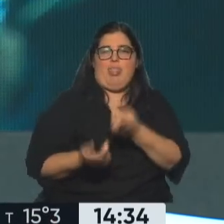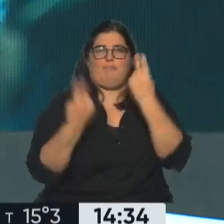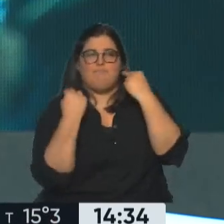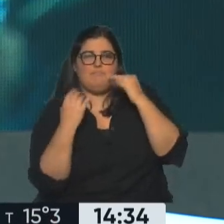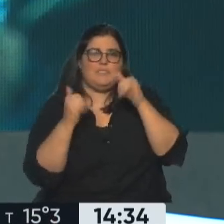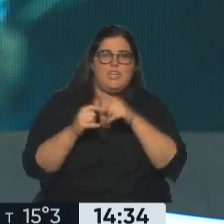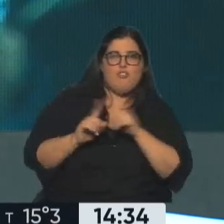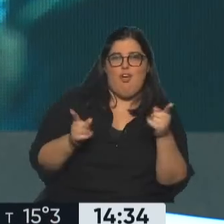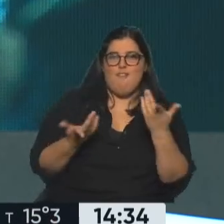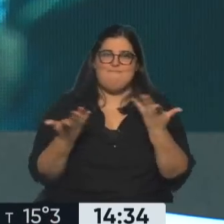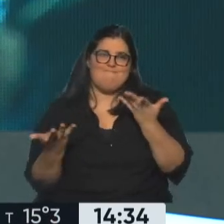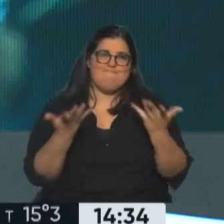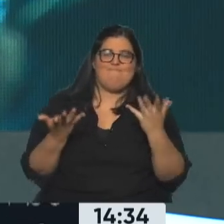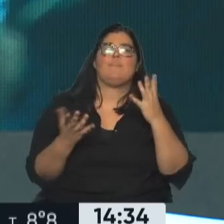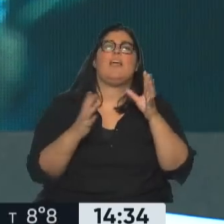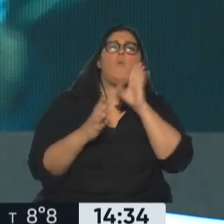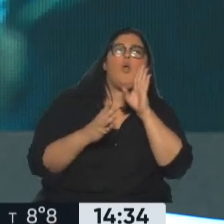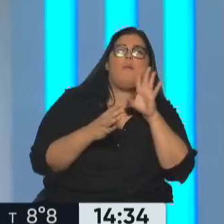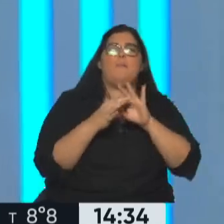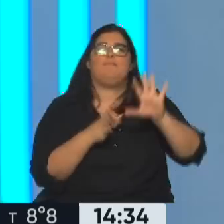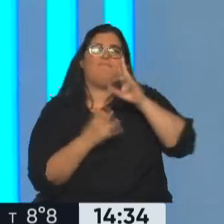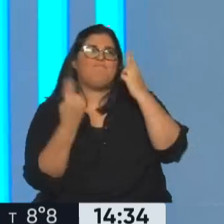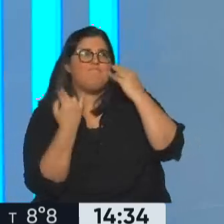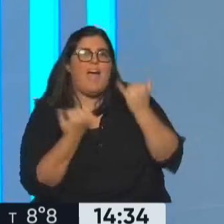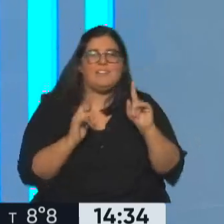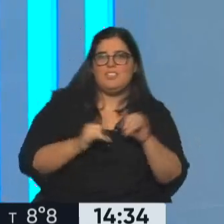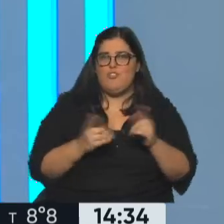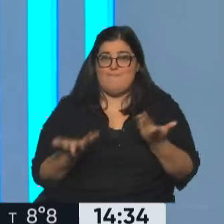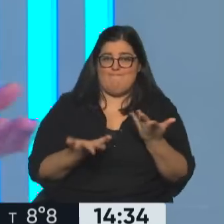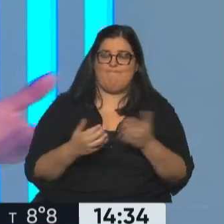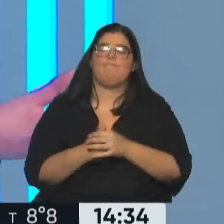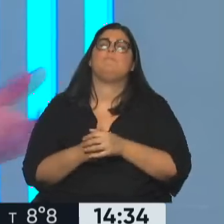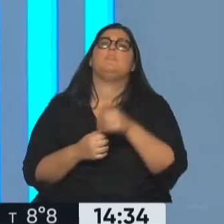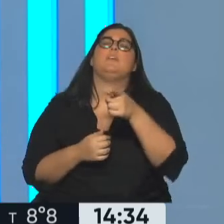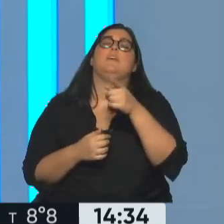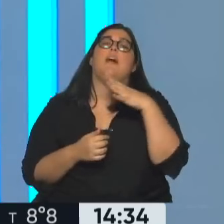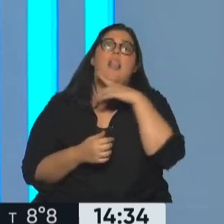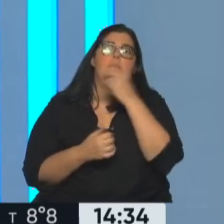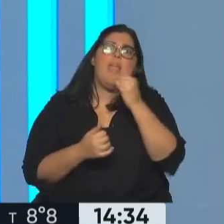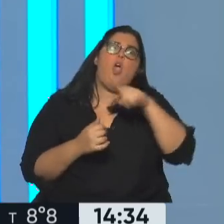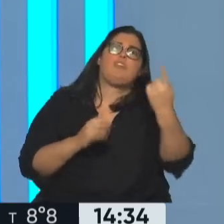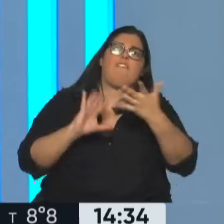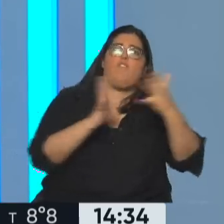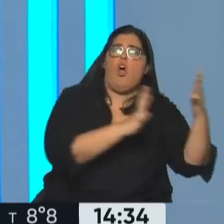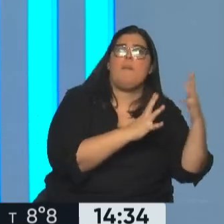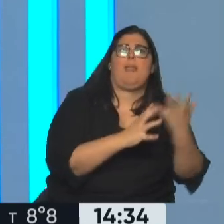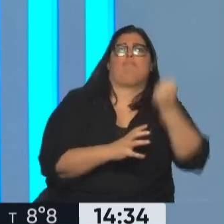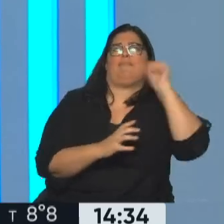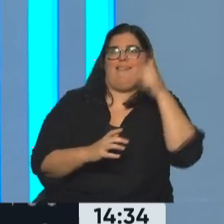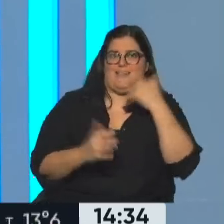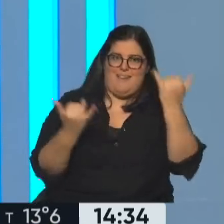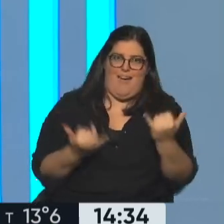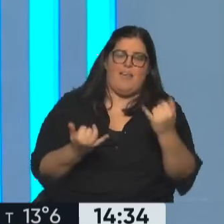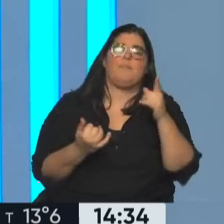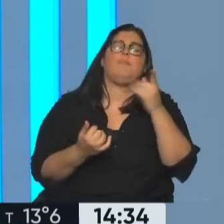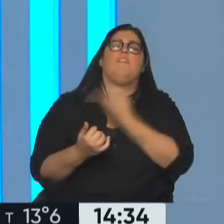subordinación no, de Europa a Estados Unidos está en juego. Alejandra, recién planteabas las alternativas que tiene Alemania justamente para obtener gas.